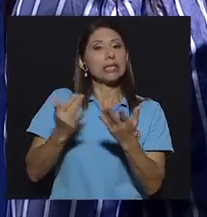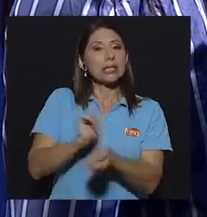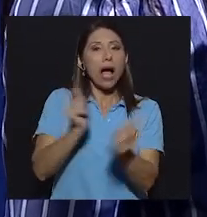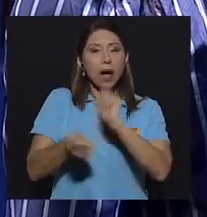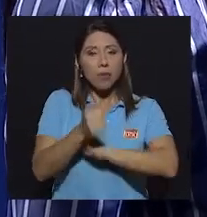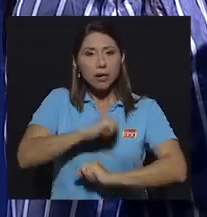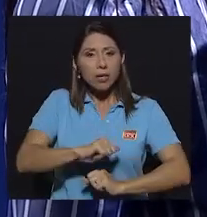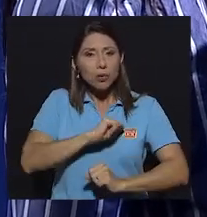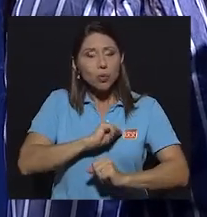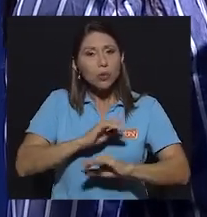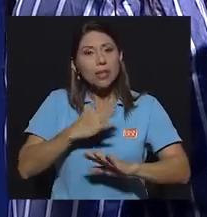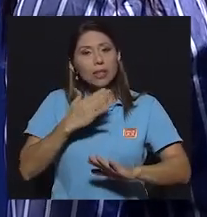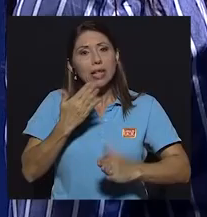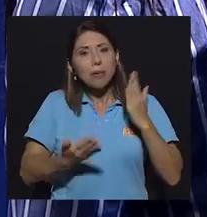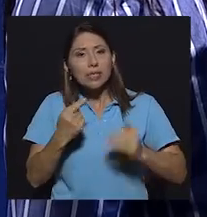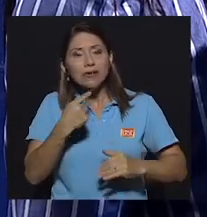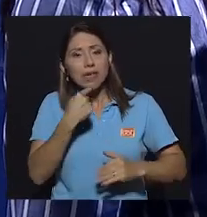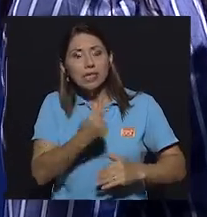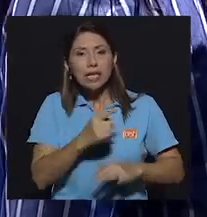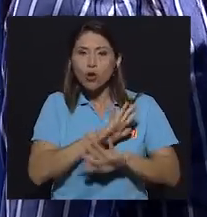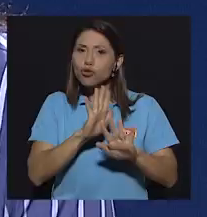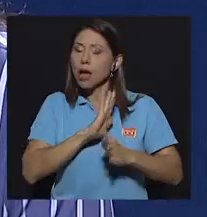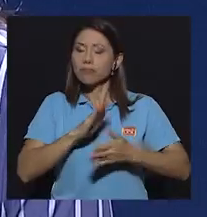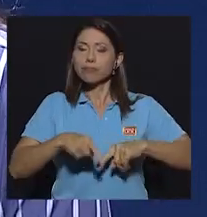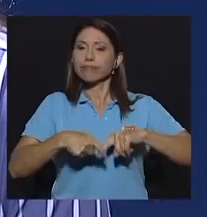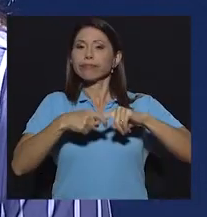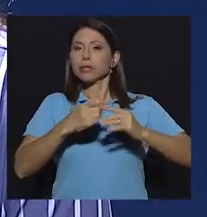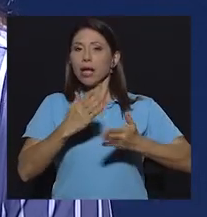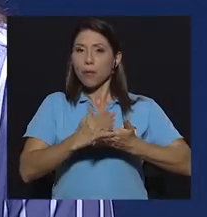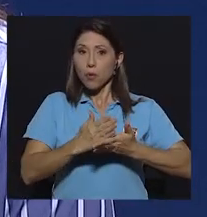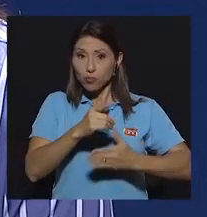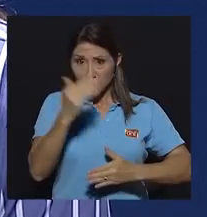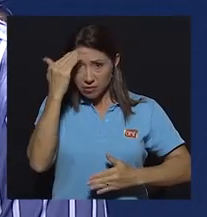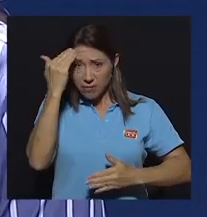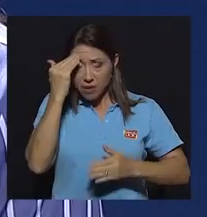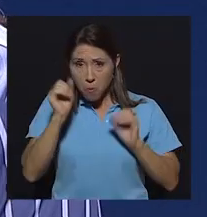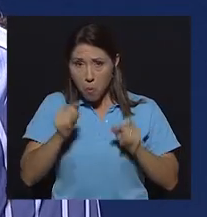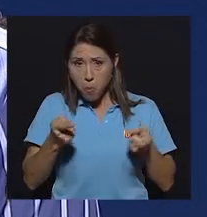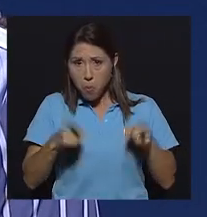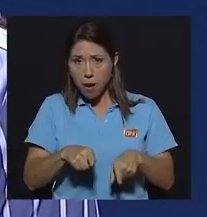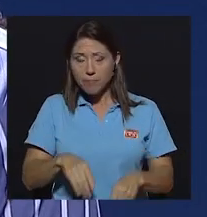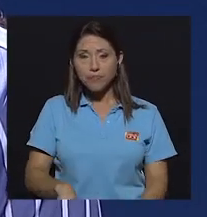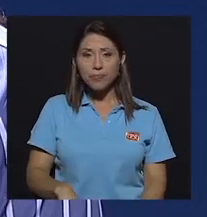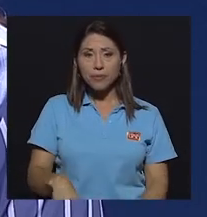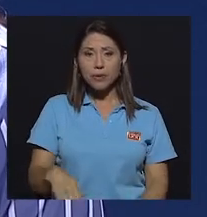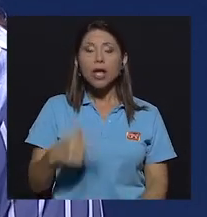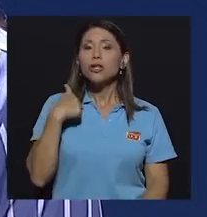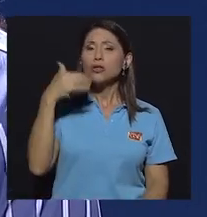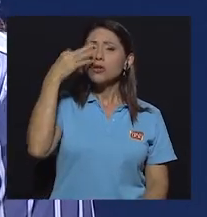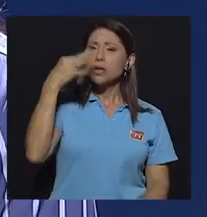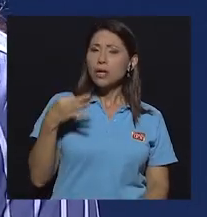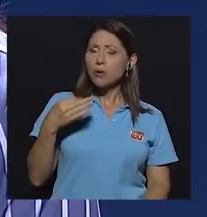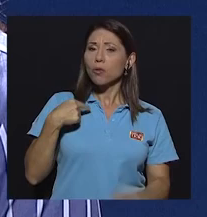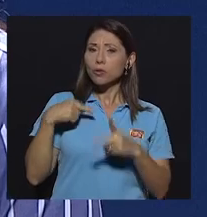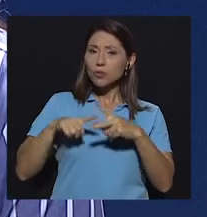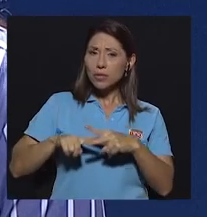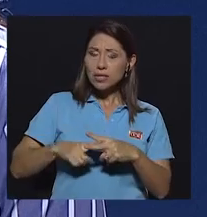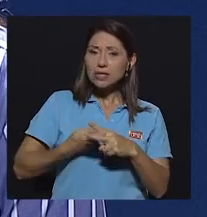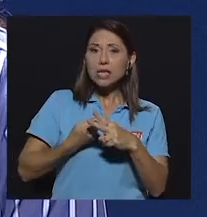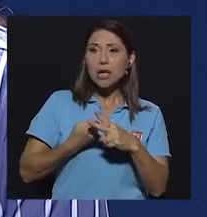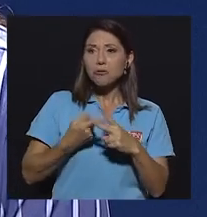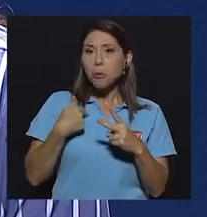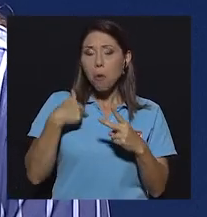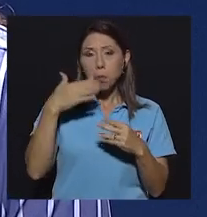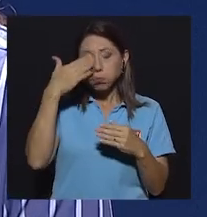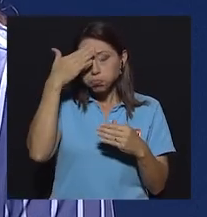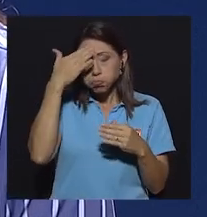aquí? ¿Tenías eso presente? Pues yo creo que cuando inicié fue de una forma bastante ingenua